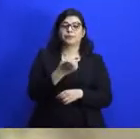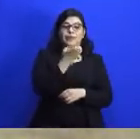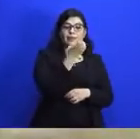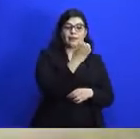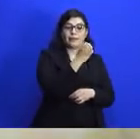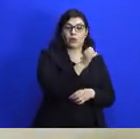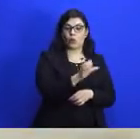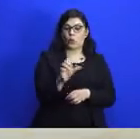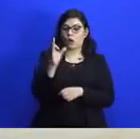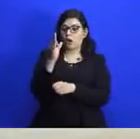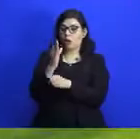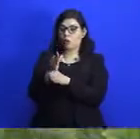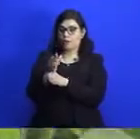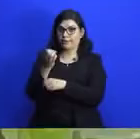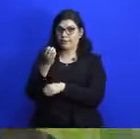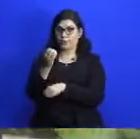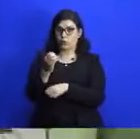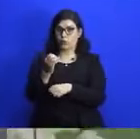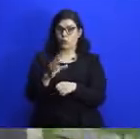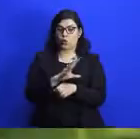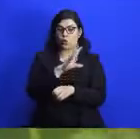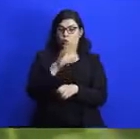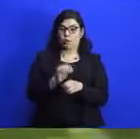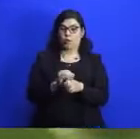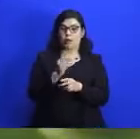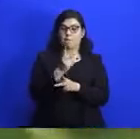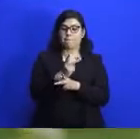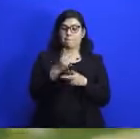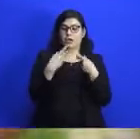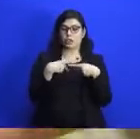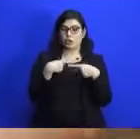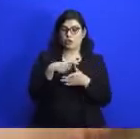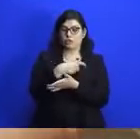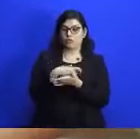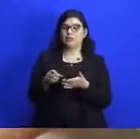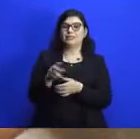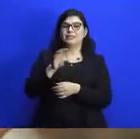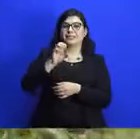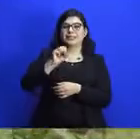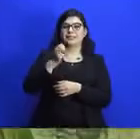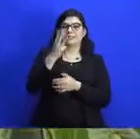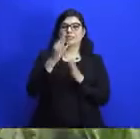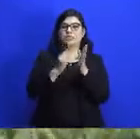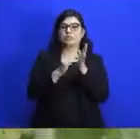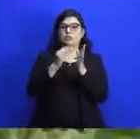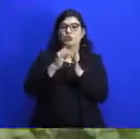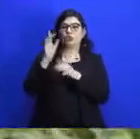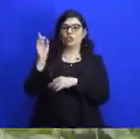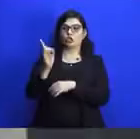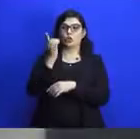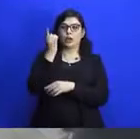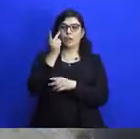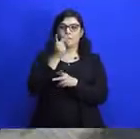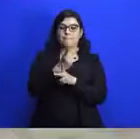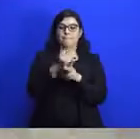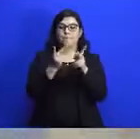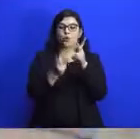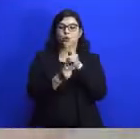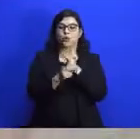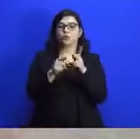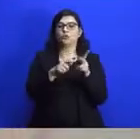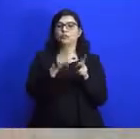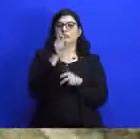fecha, el total de compras a nuestros productores es de $63 millones y los productos representaron